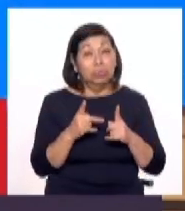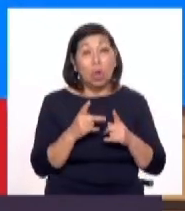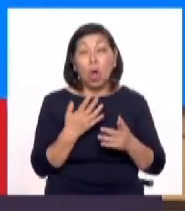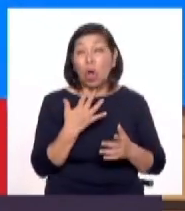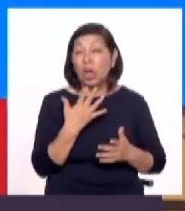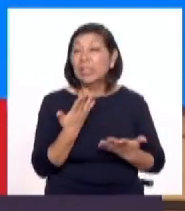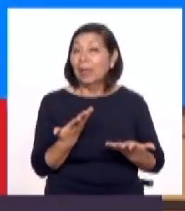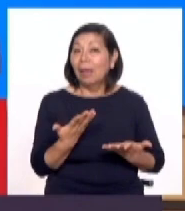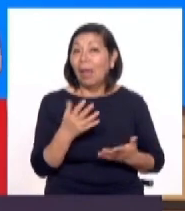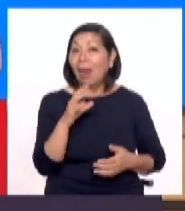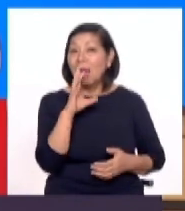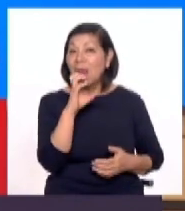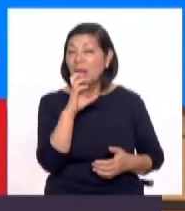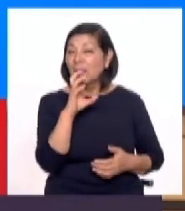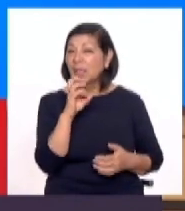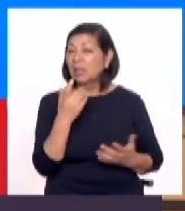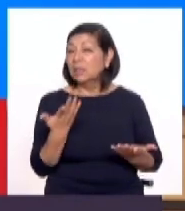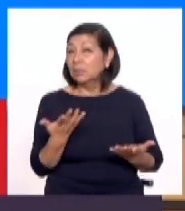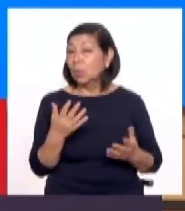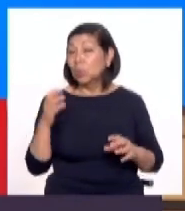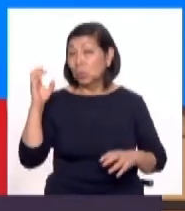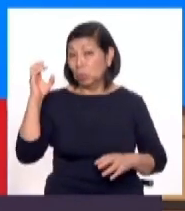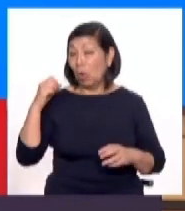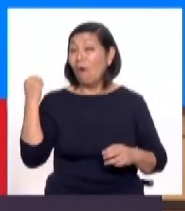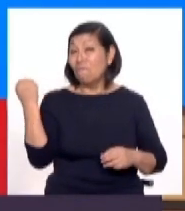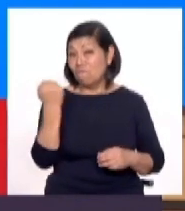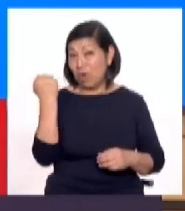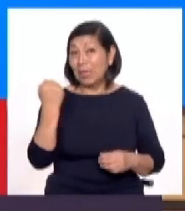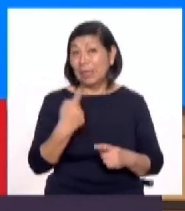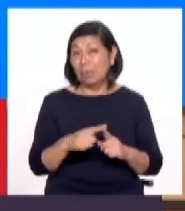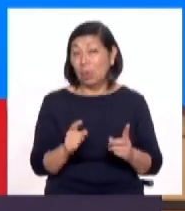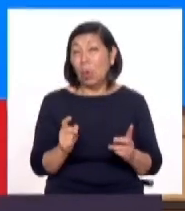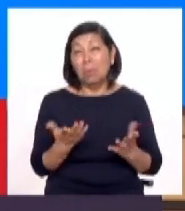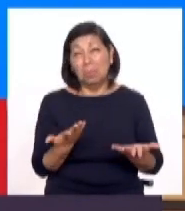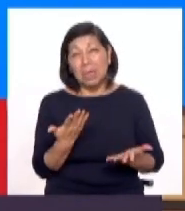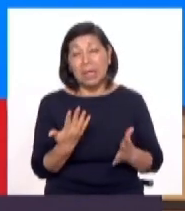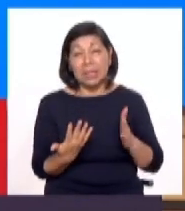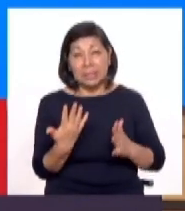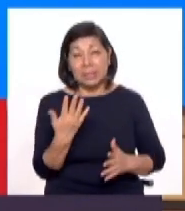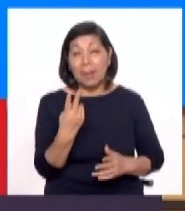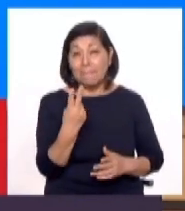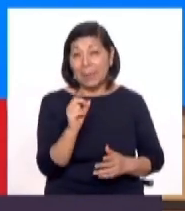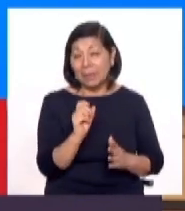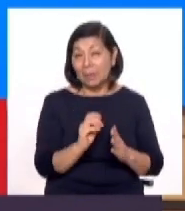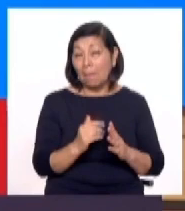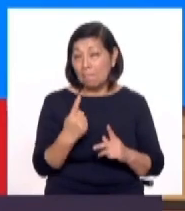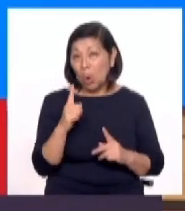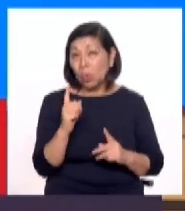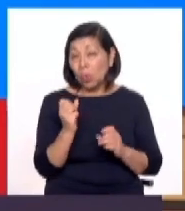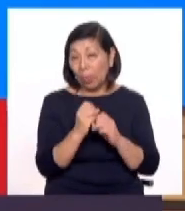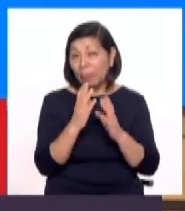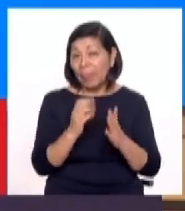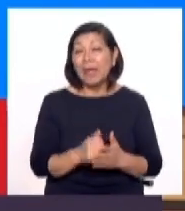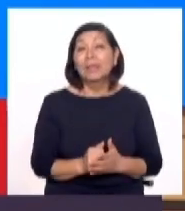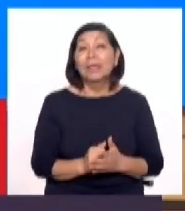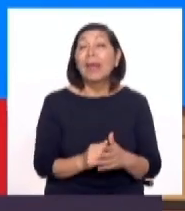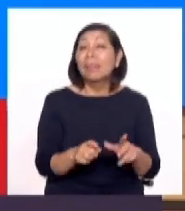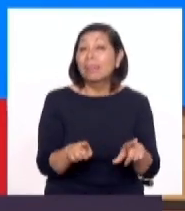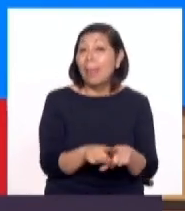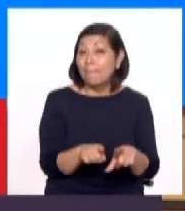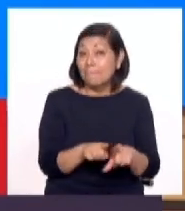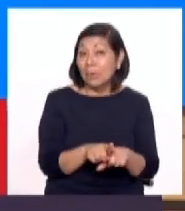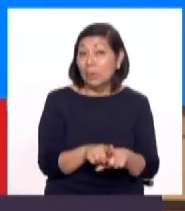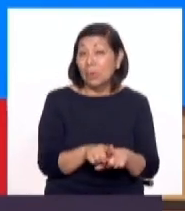naranja el cual implica precipita aciones de fuerte intensidad con valores de 15 a 20 mm por día también